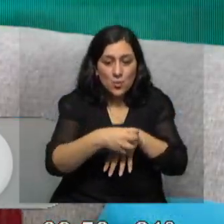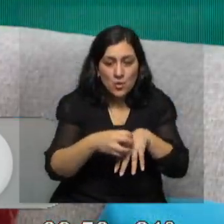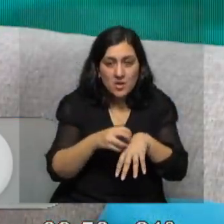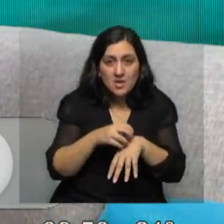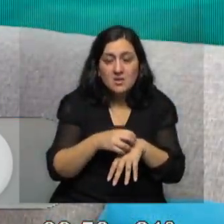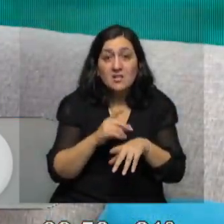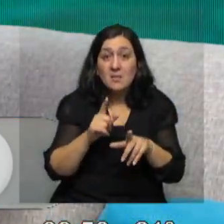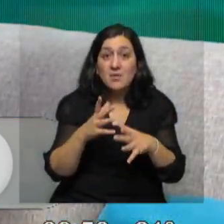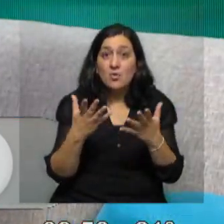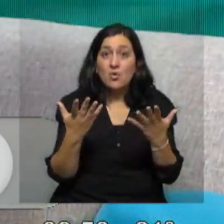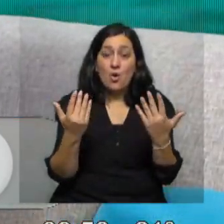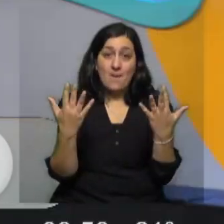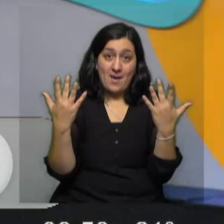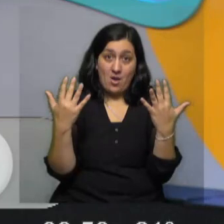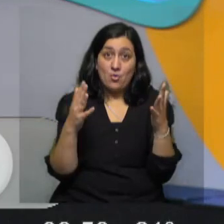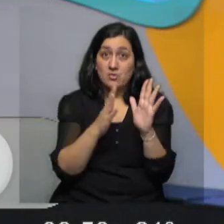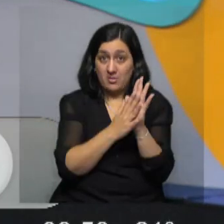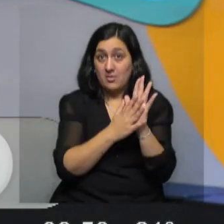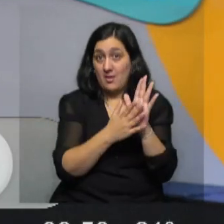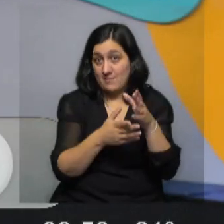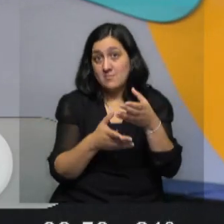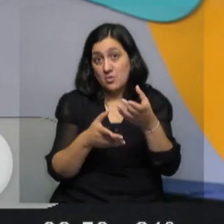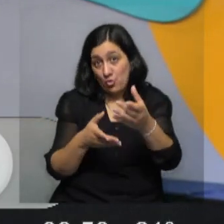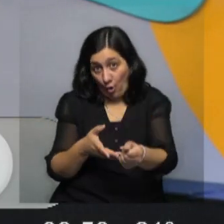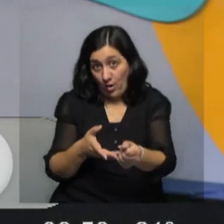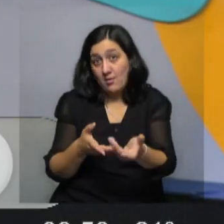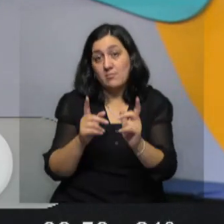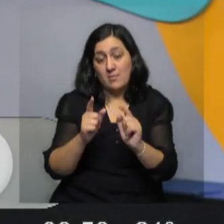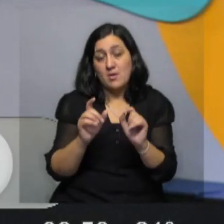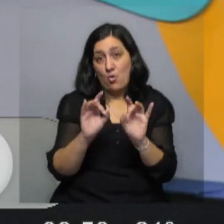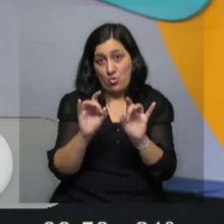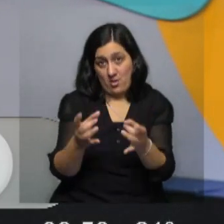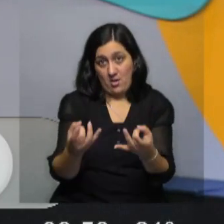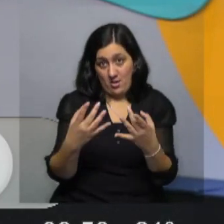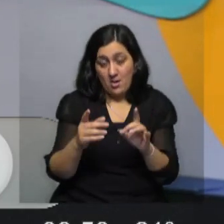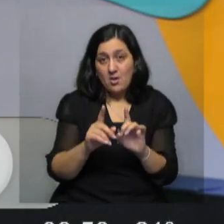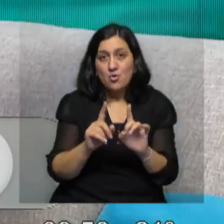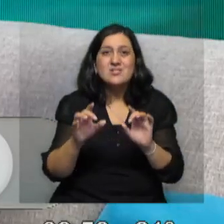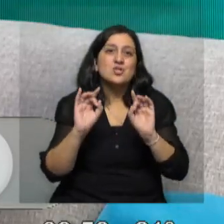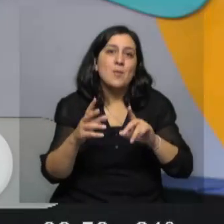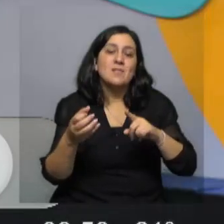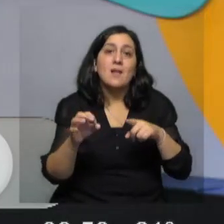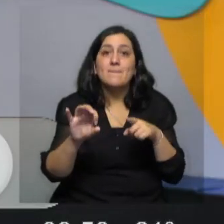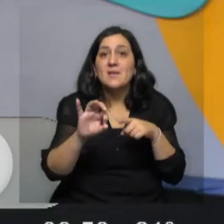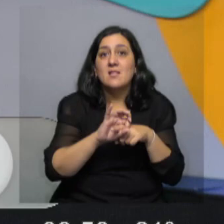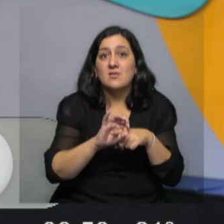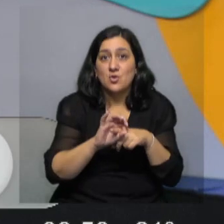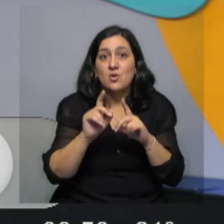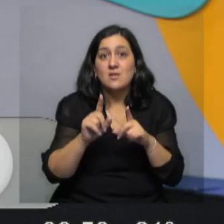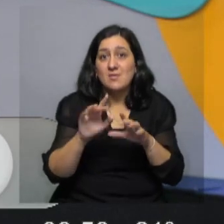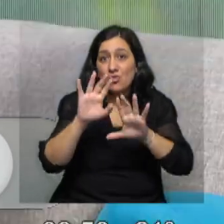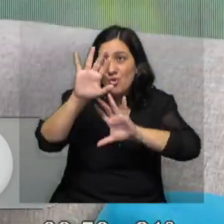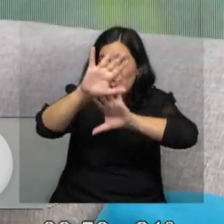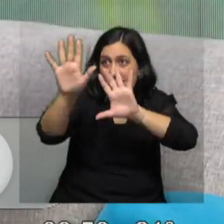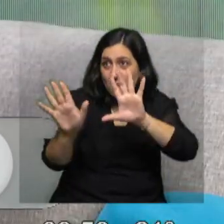la mano, etcétera. O sea que no es solamente en la penetración que se contagia, sino que también todo lo que queda afuera puede estar